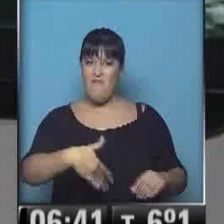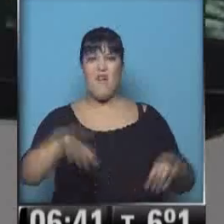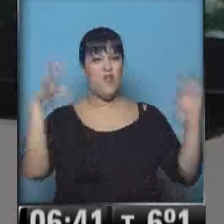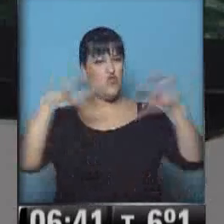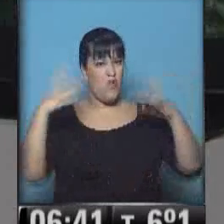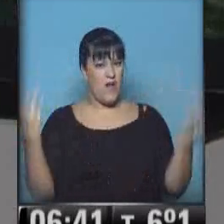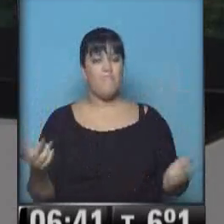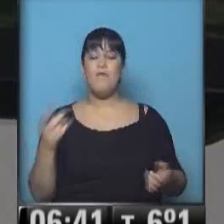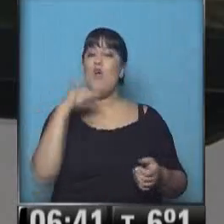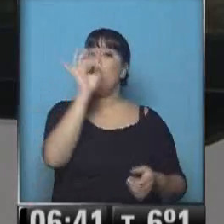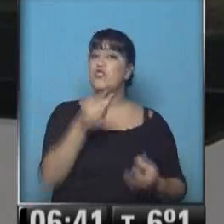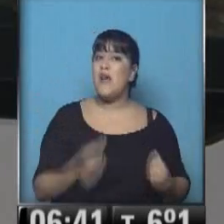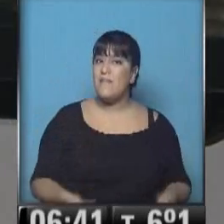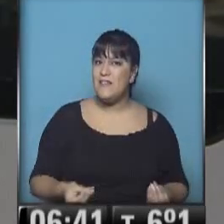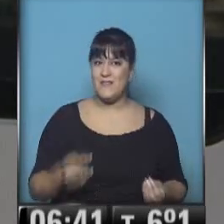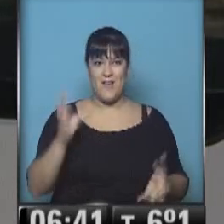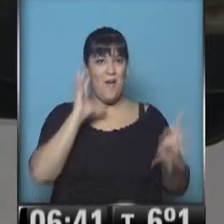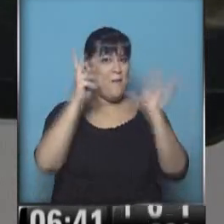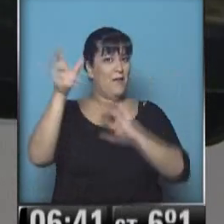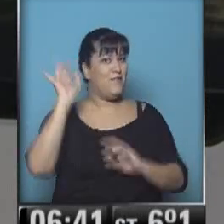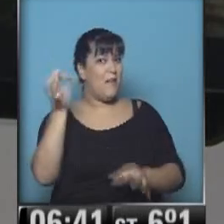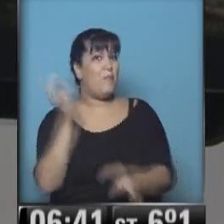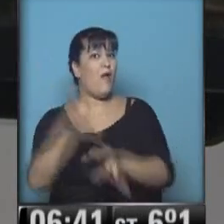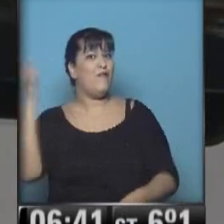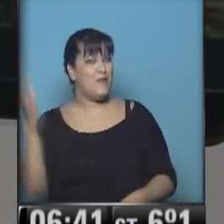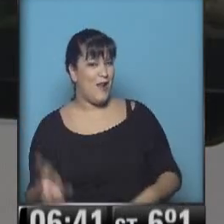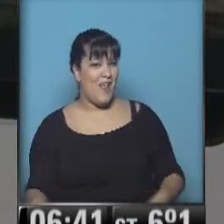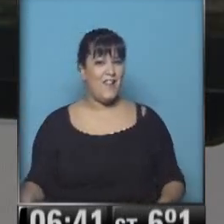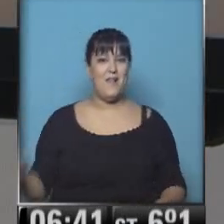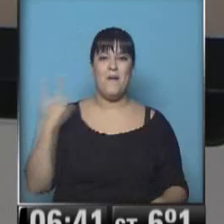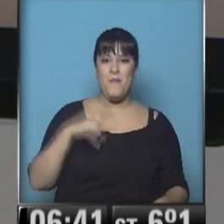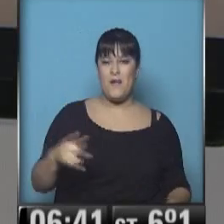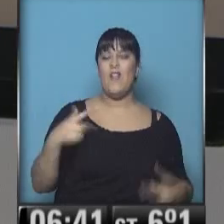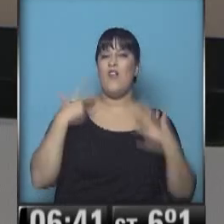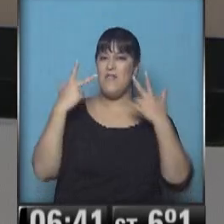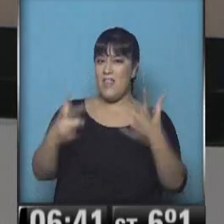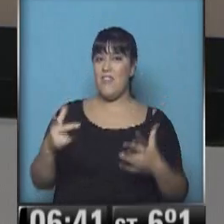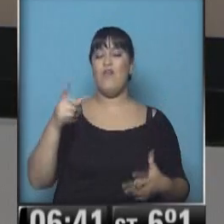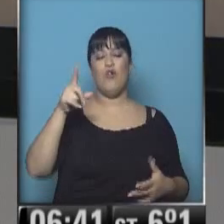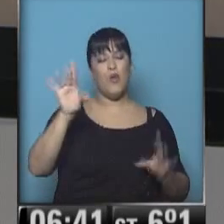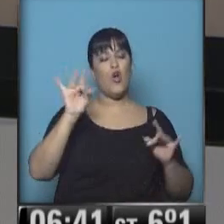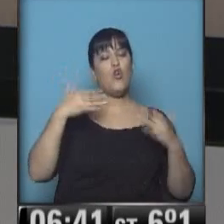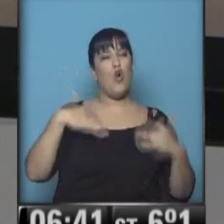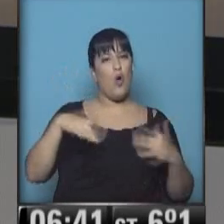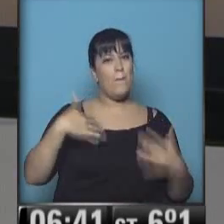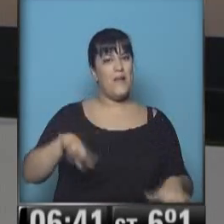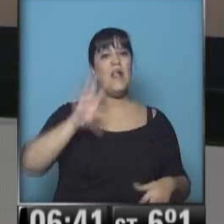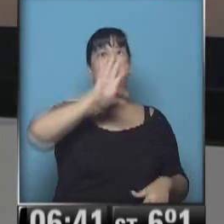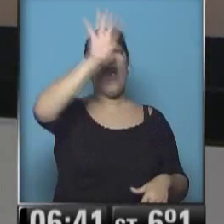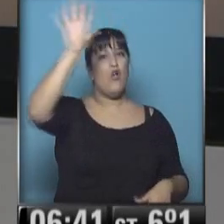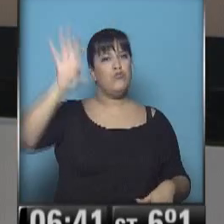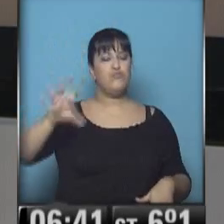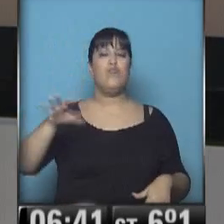Karina, ya sos meteoróloga de tanto trabajar en esto. Y te digo que vienen complicadísimos los días futuros. Me